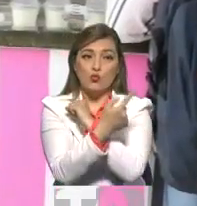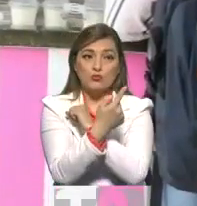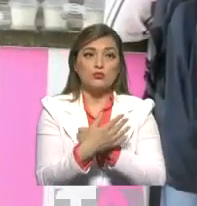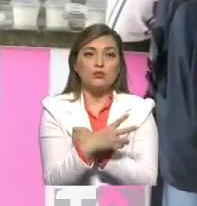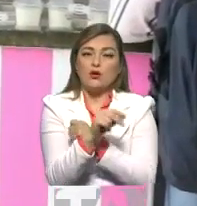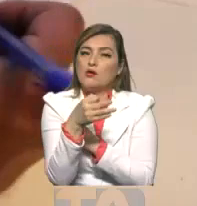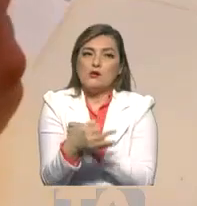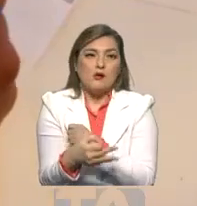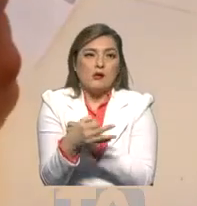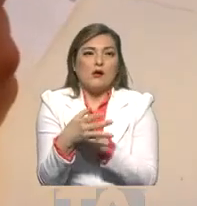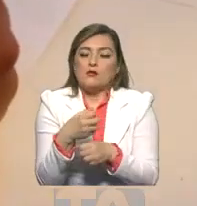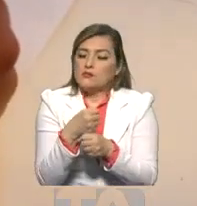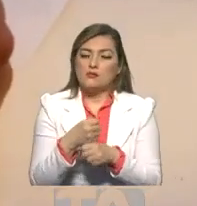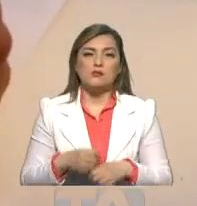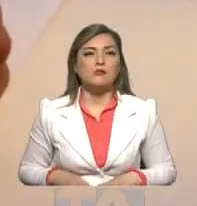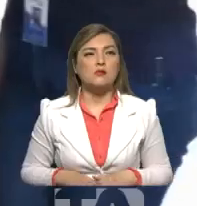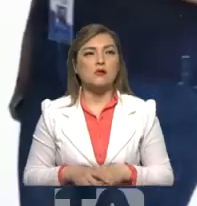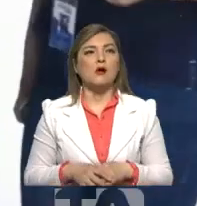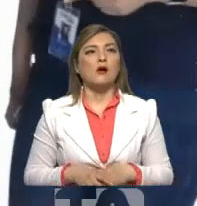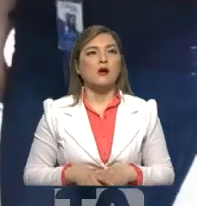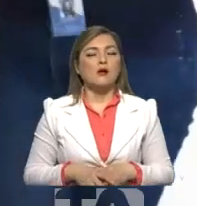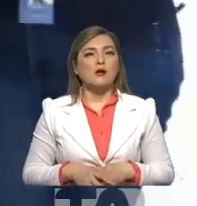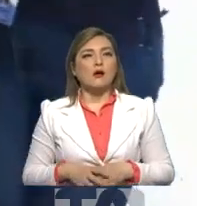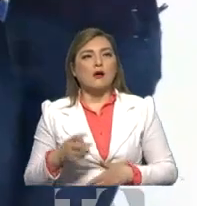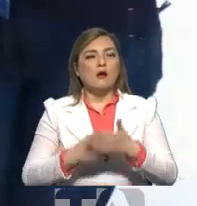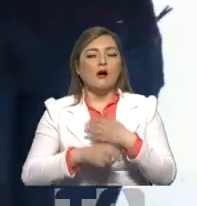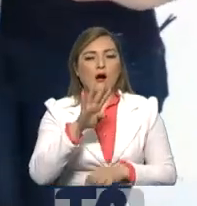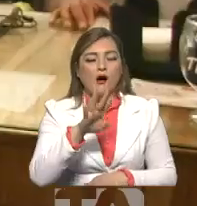por incumplir las medidas de bioseguridad, con multas que van de